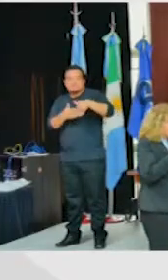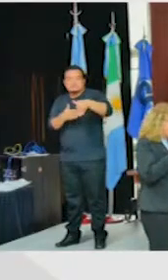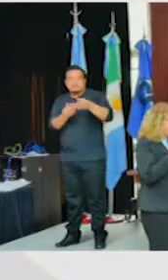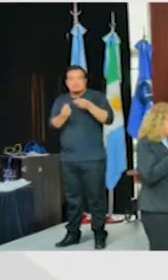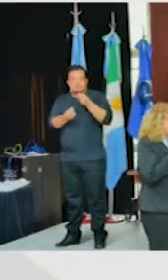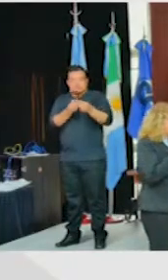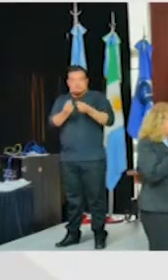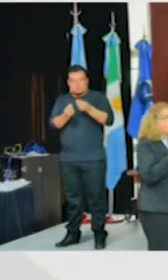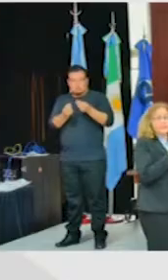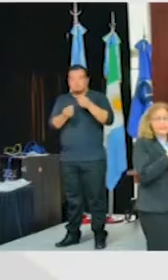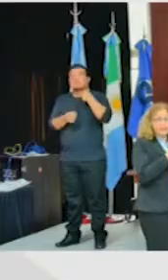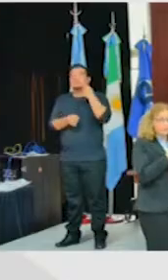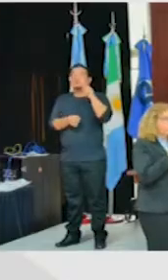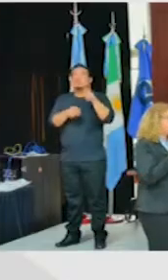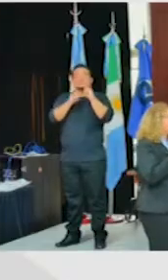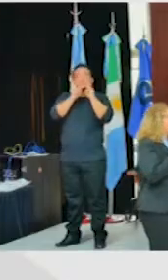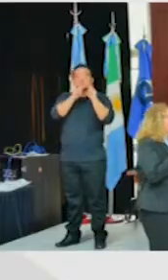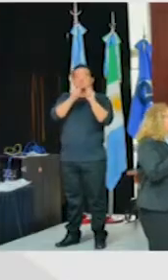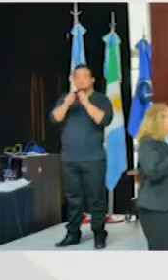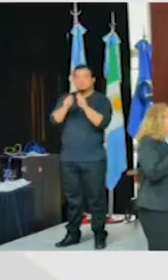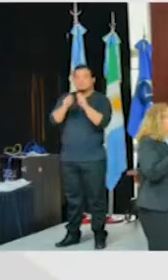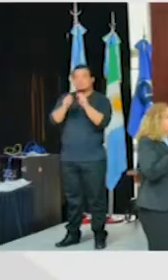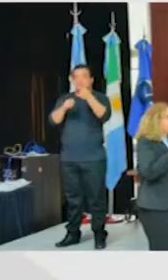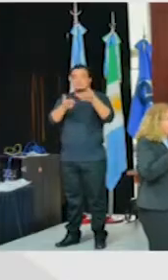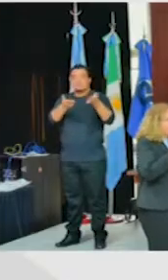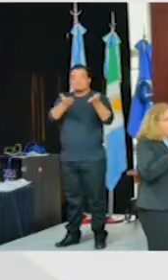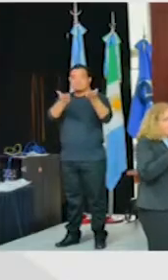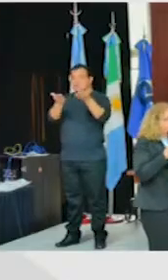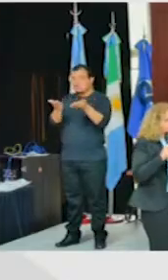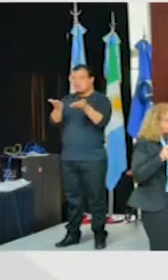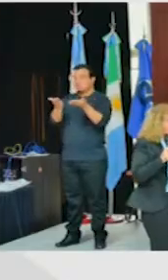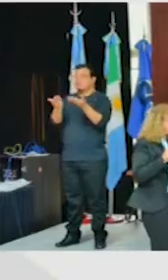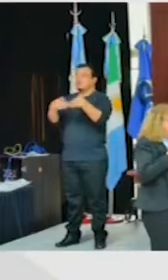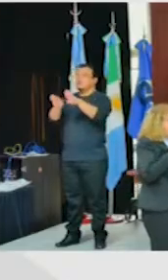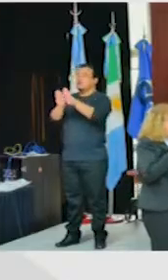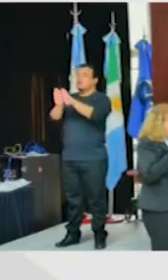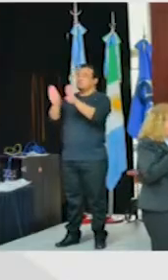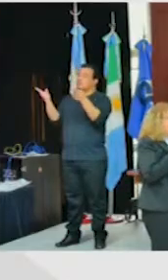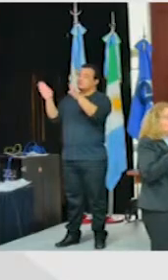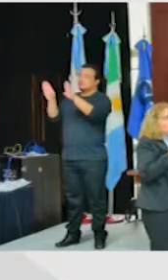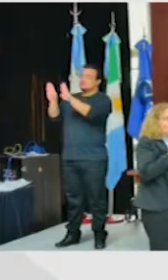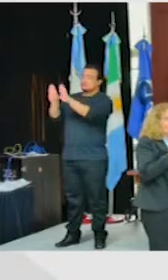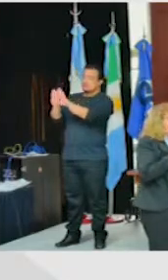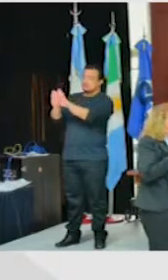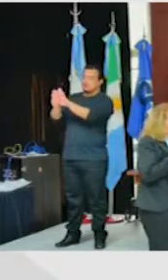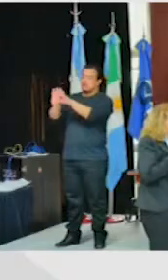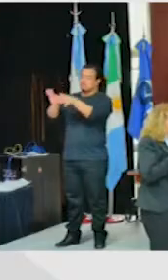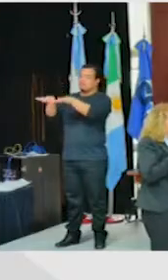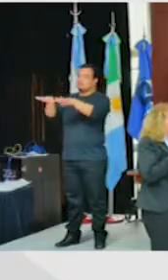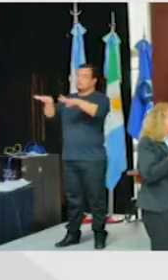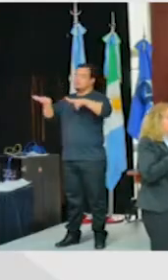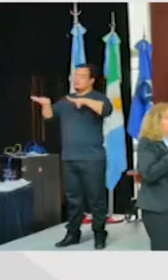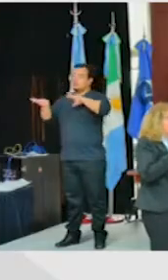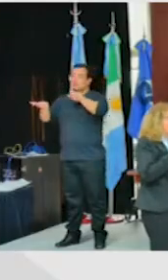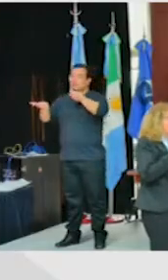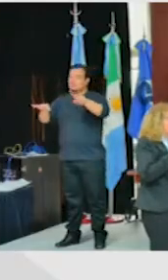los invité al estar médico, nos sentamos, cerramos la puerta para conservar cierta intimidad. Él pudo decir el miedo que tenía